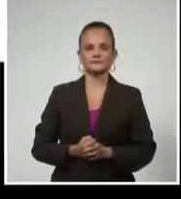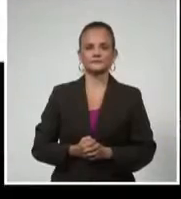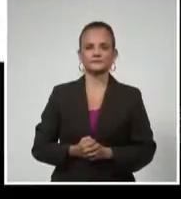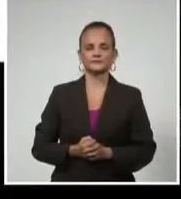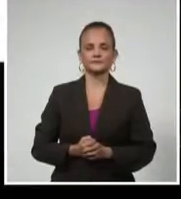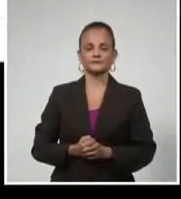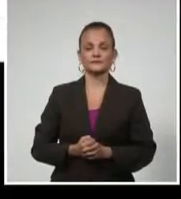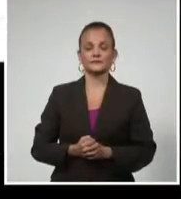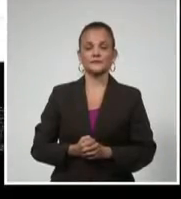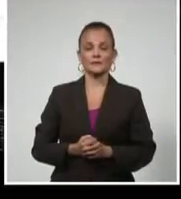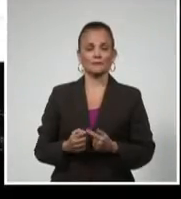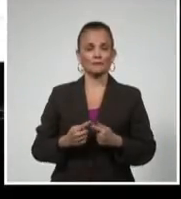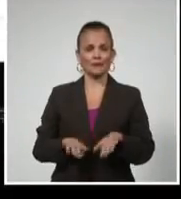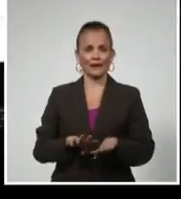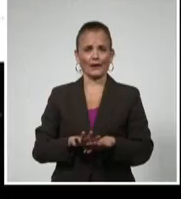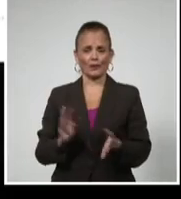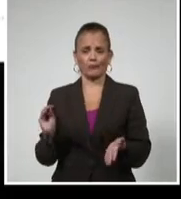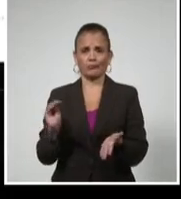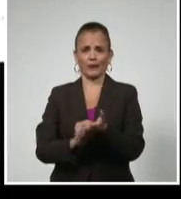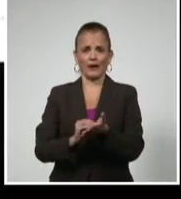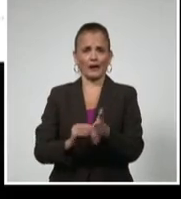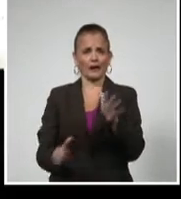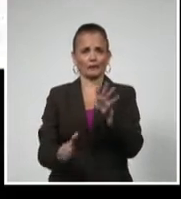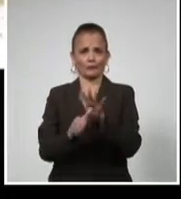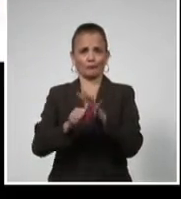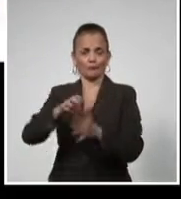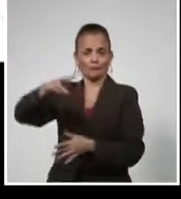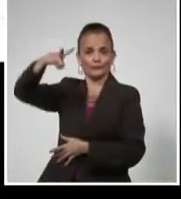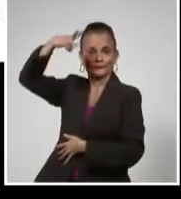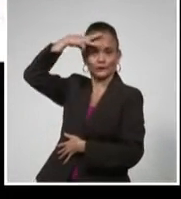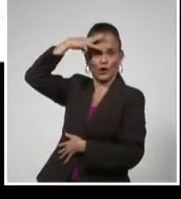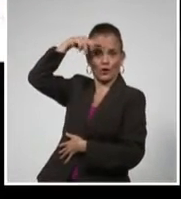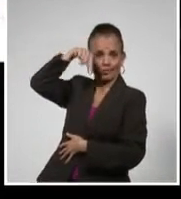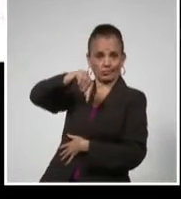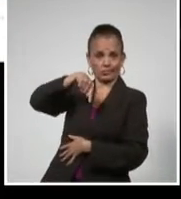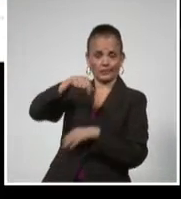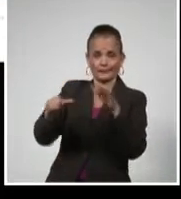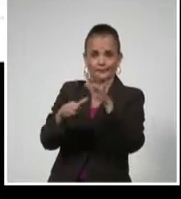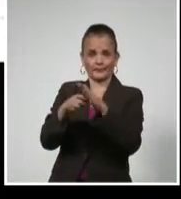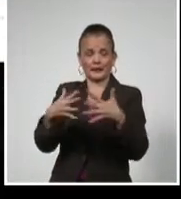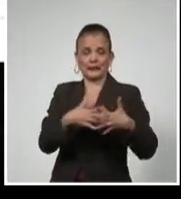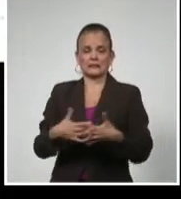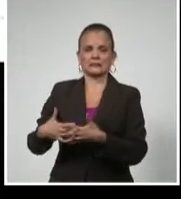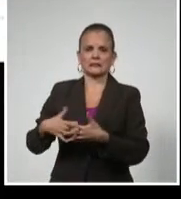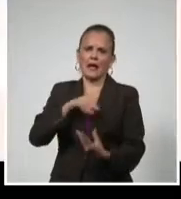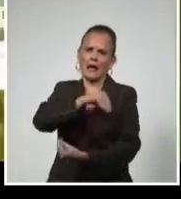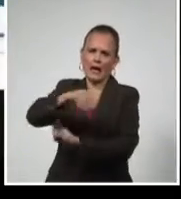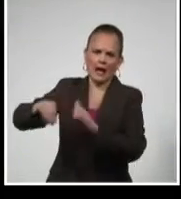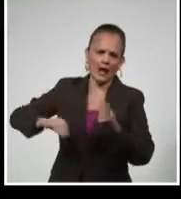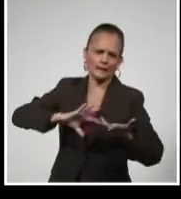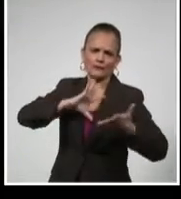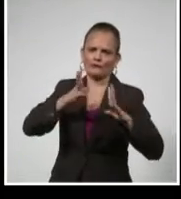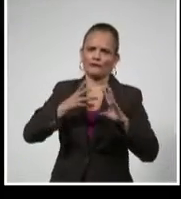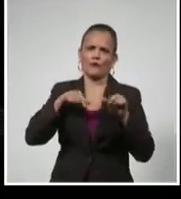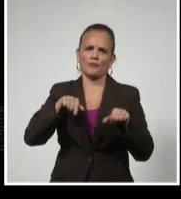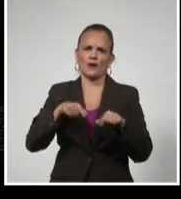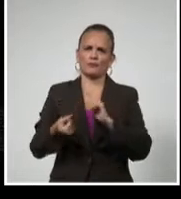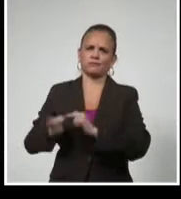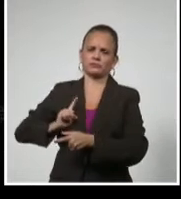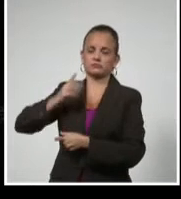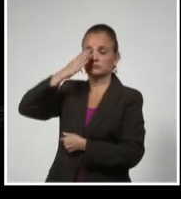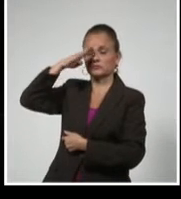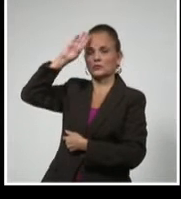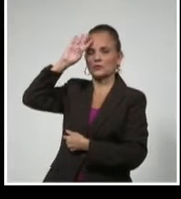Pero con la llegada de Donald Trump a la presidencia de Estados Unidos, cambió la estrategia del gobierno de ese país hacia Cuba. The